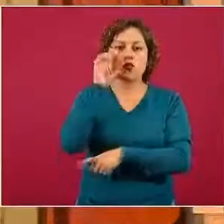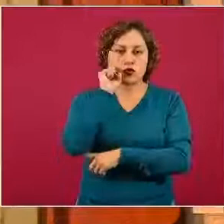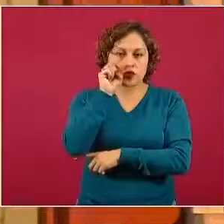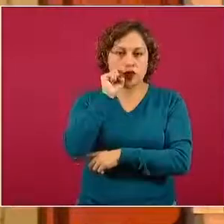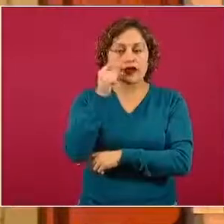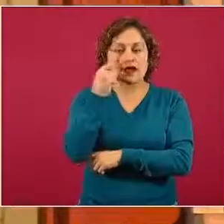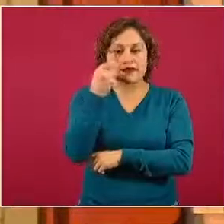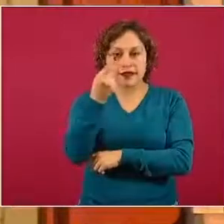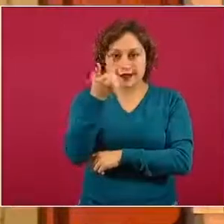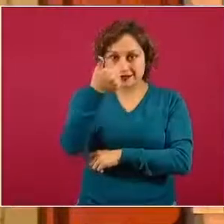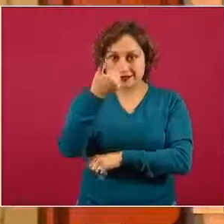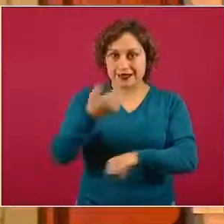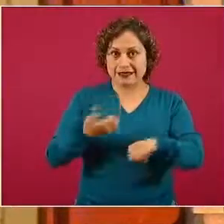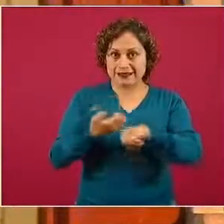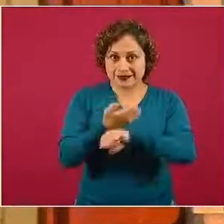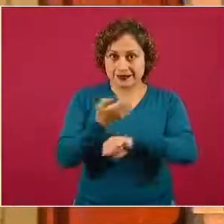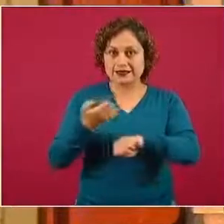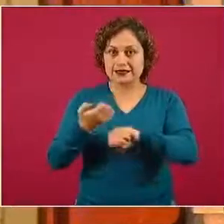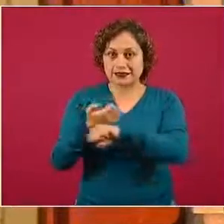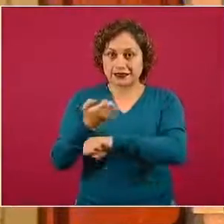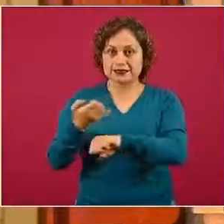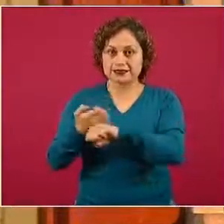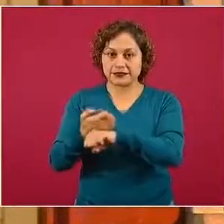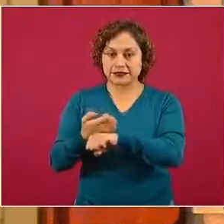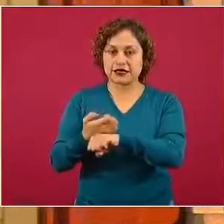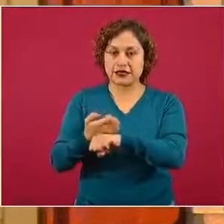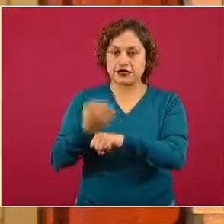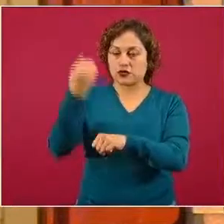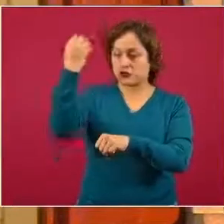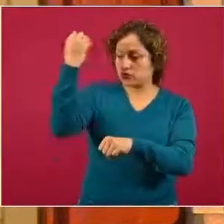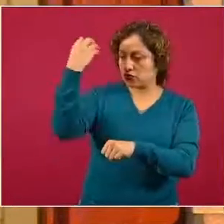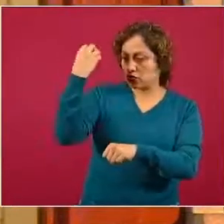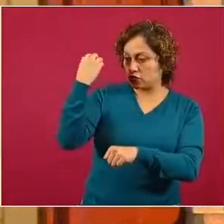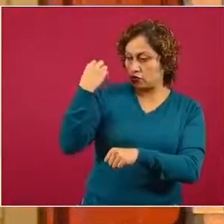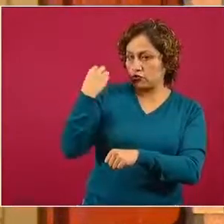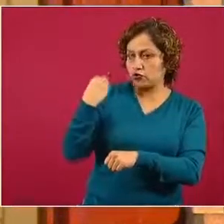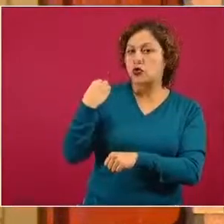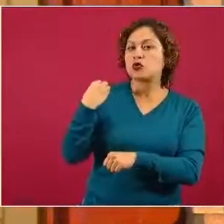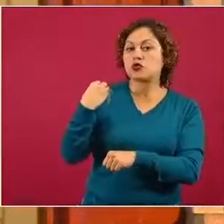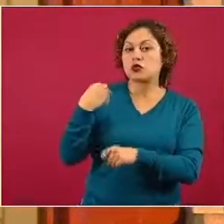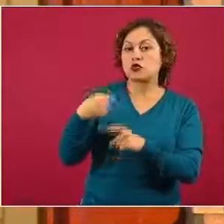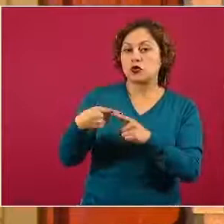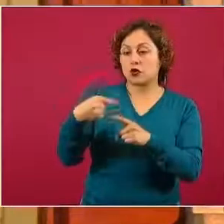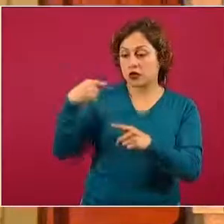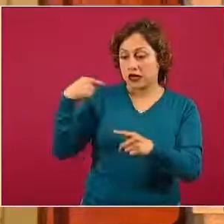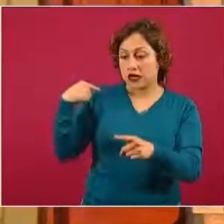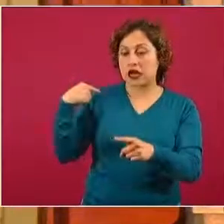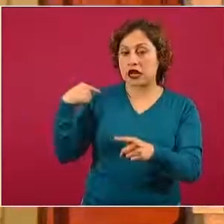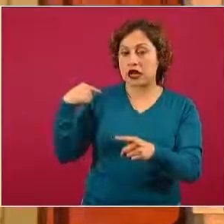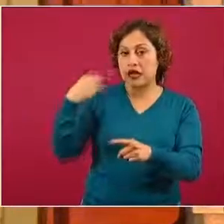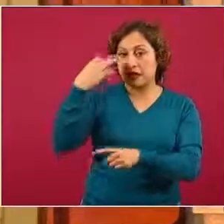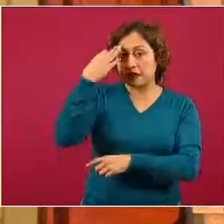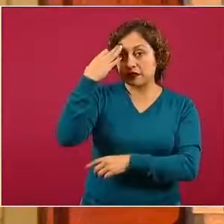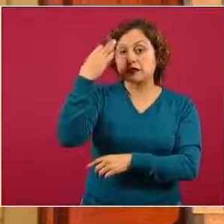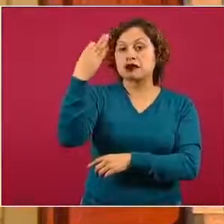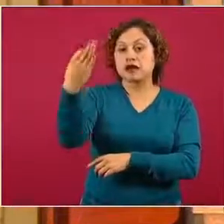en su momento, dentro de la evolución del semáforo de riesgo, han mantenido un riesgo,